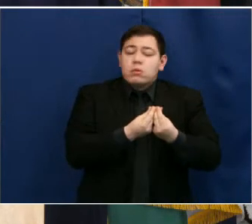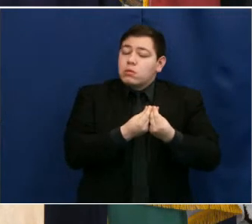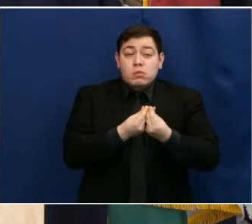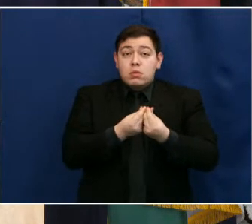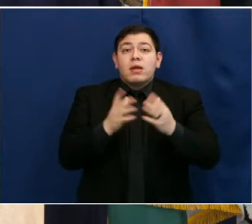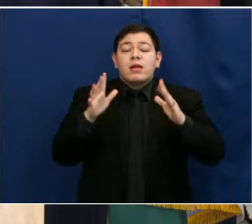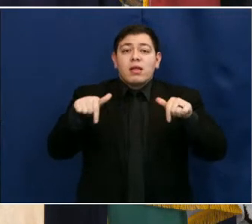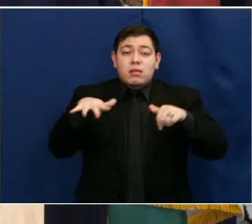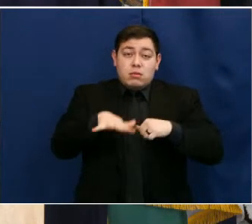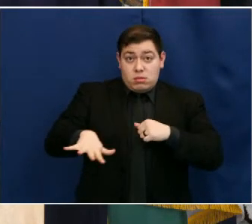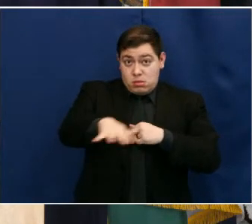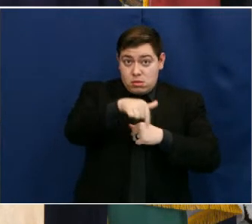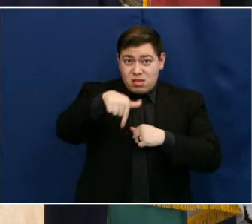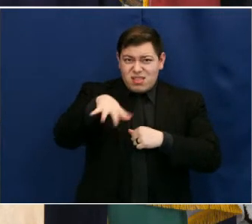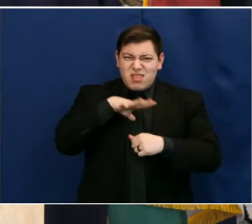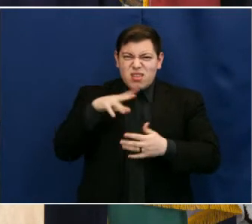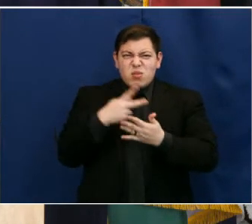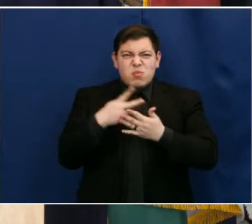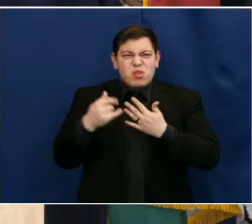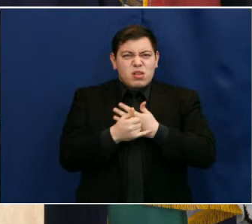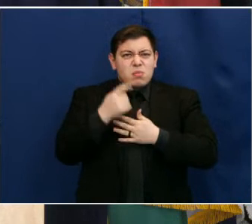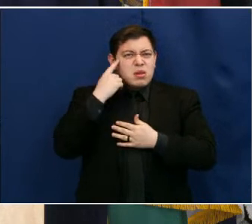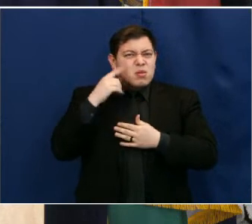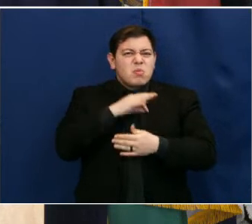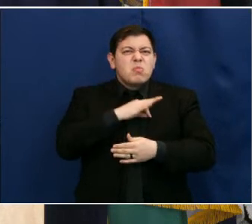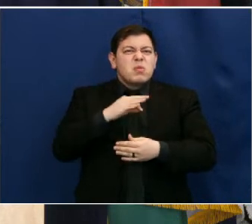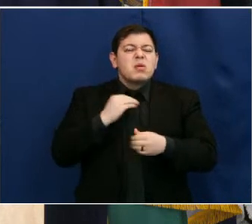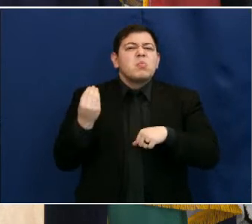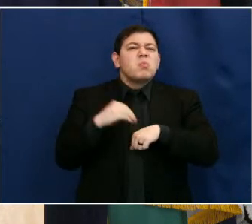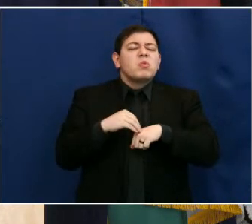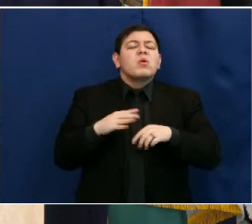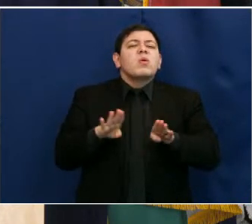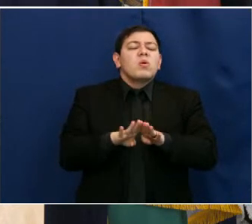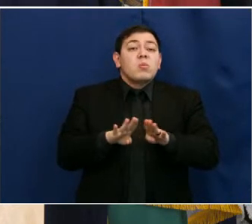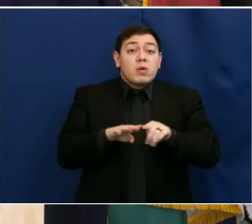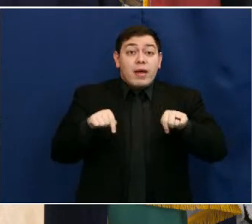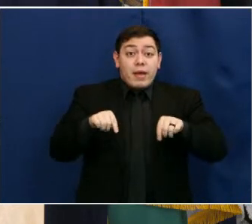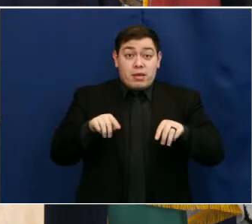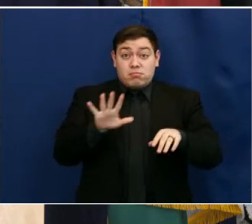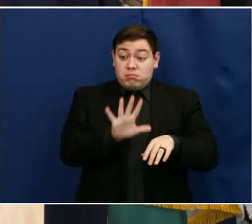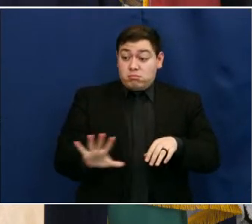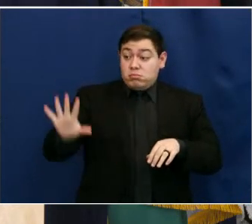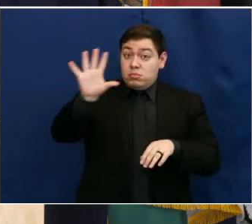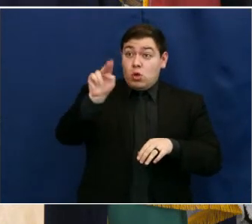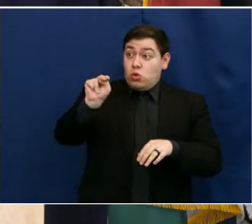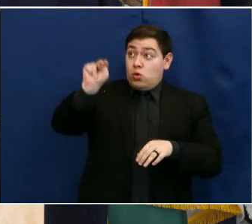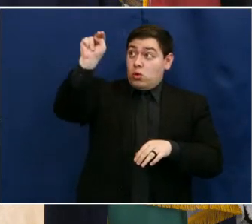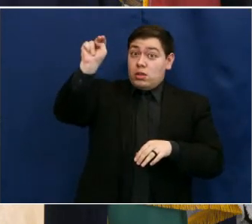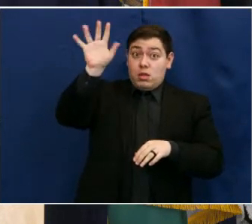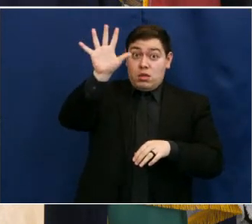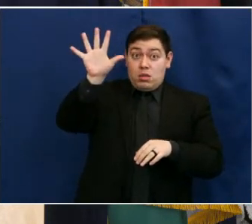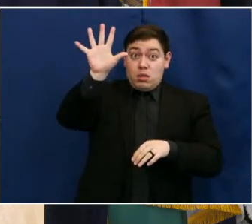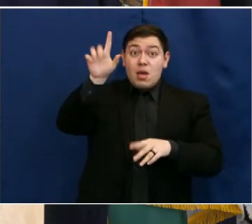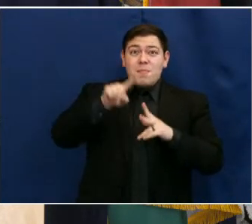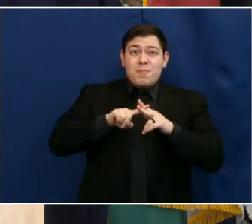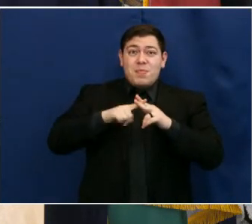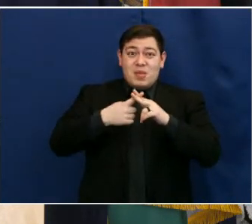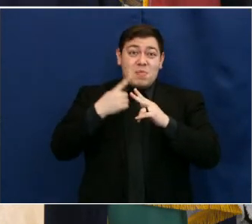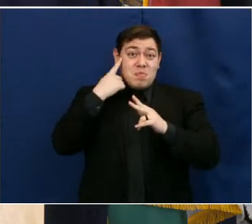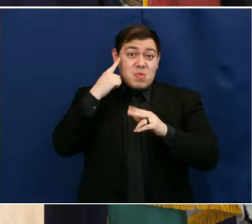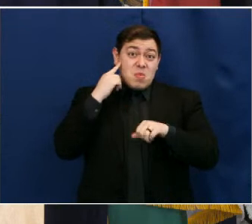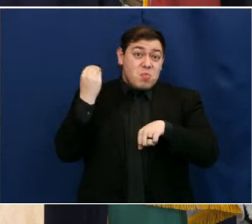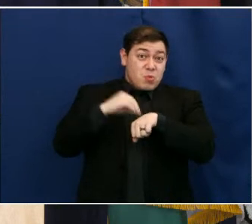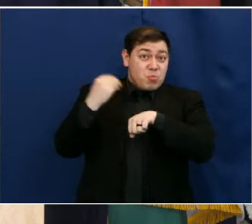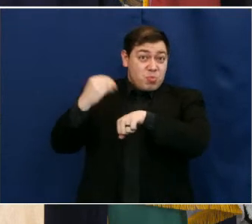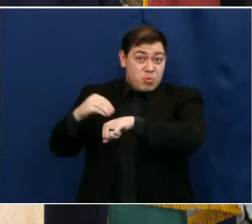de San Diego. Es un programa piloto que queremos ver si funciona. Podemos hacerlo en el norte del condado y en otras áreas. Pero es importante